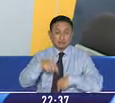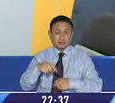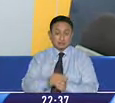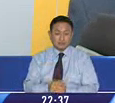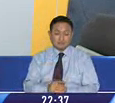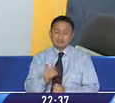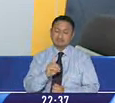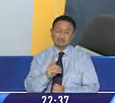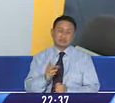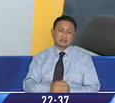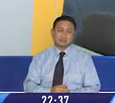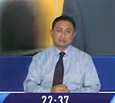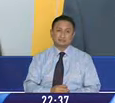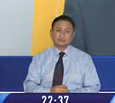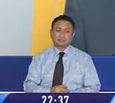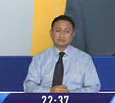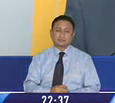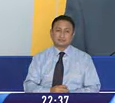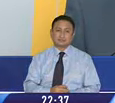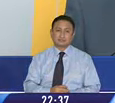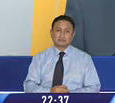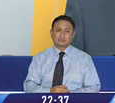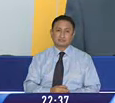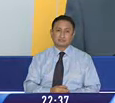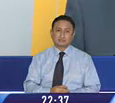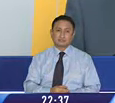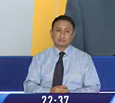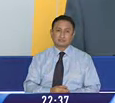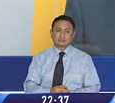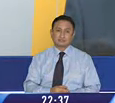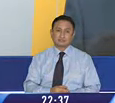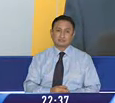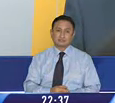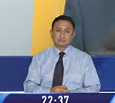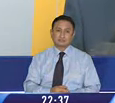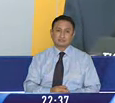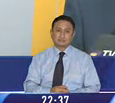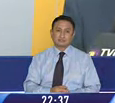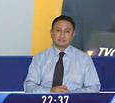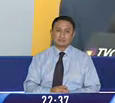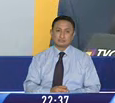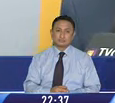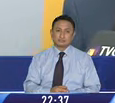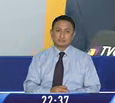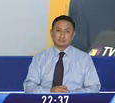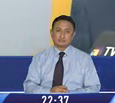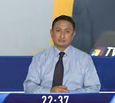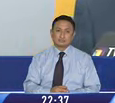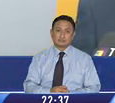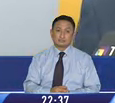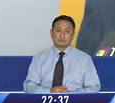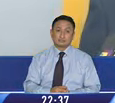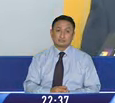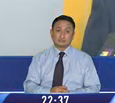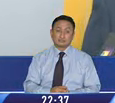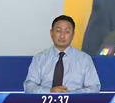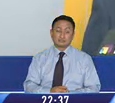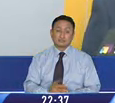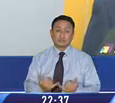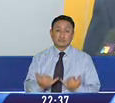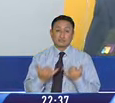Estado. ¿Echar abajo la posesión ya no es posible o no? Vea, en este mundo